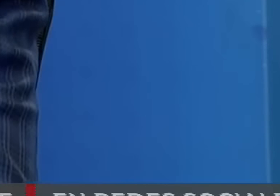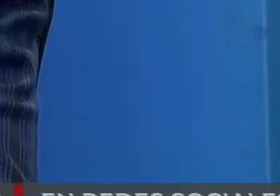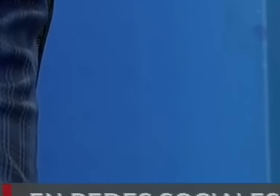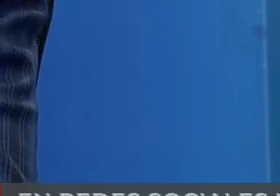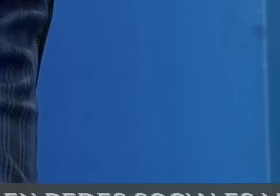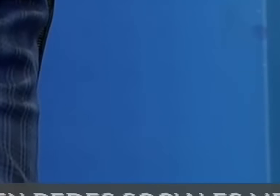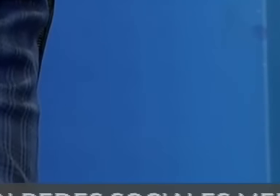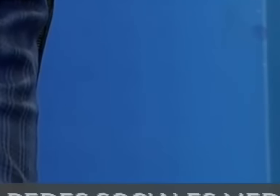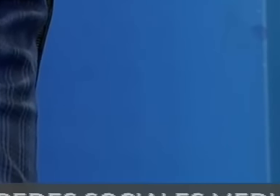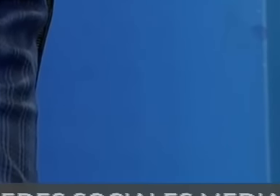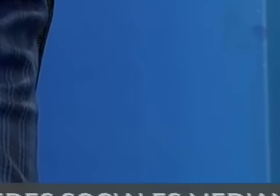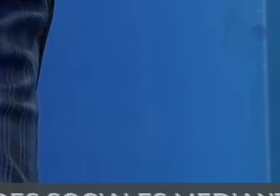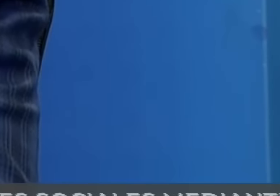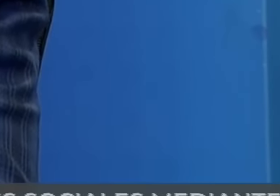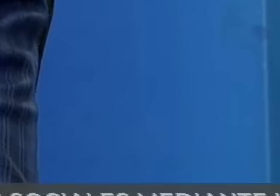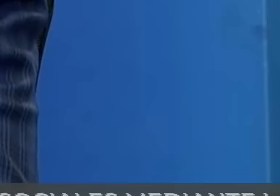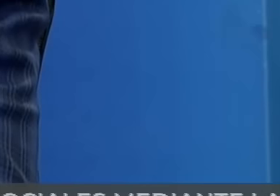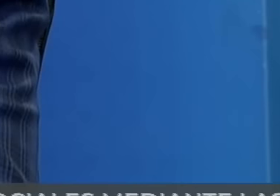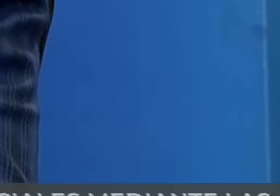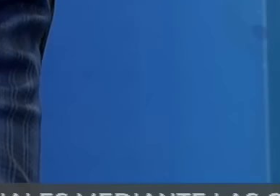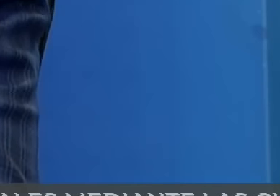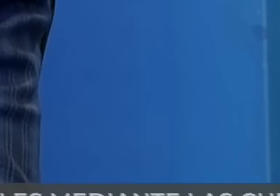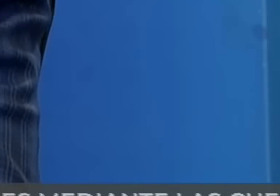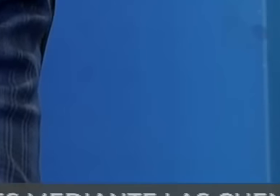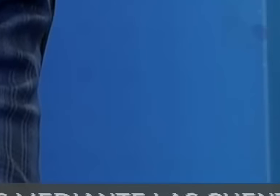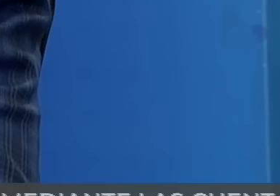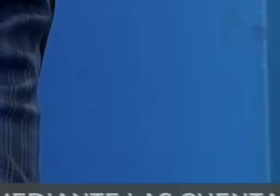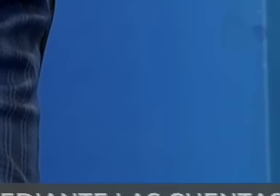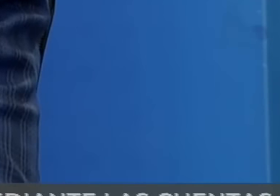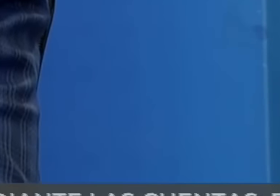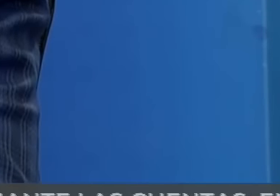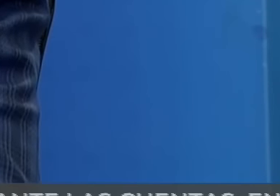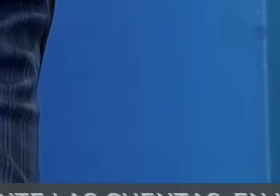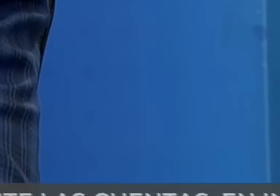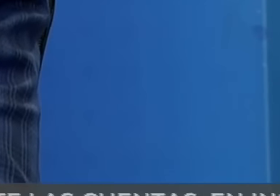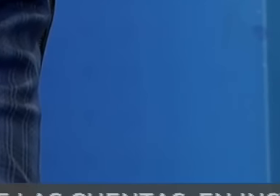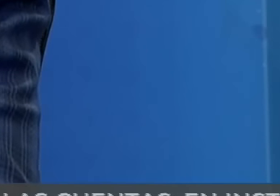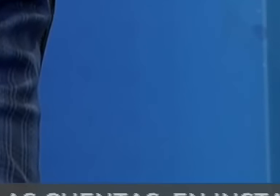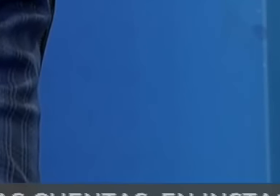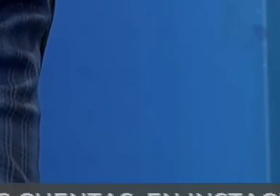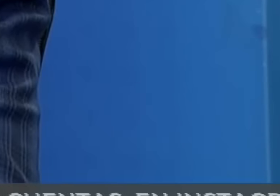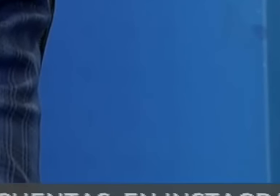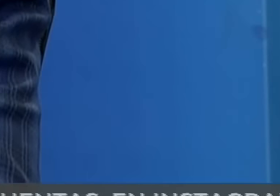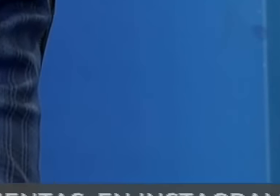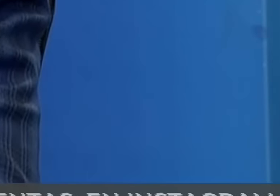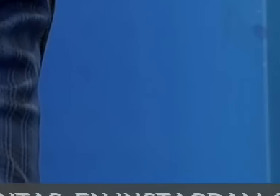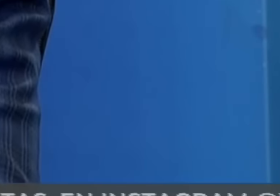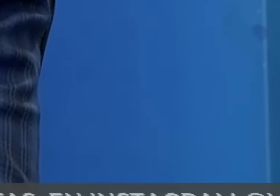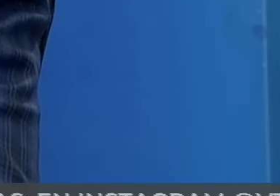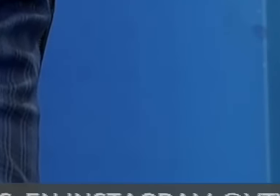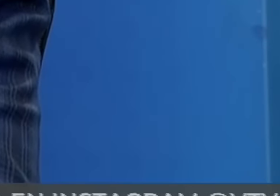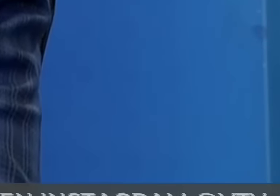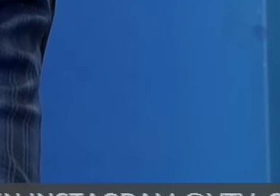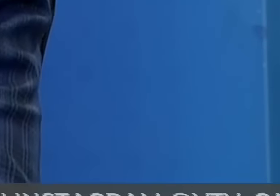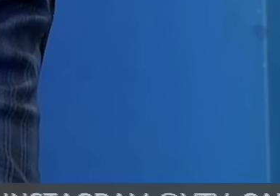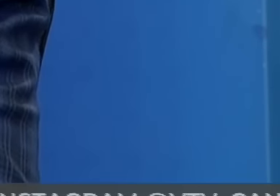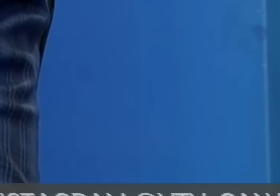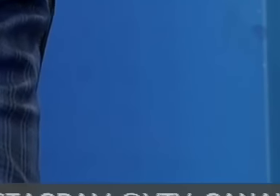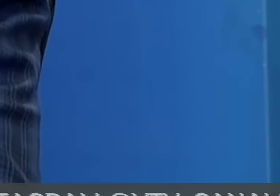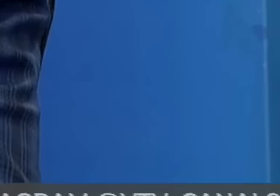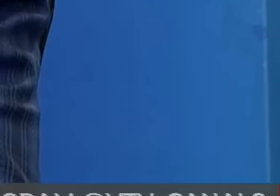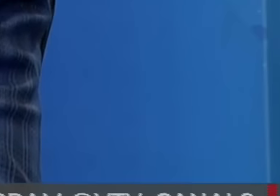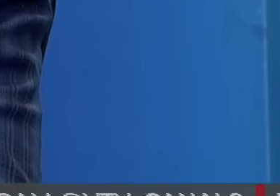nivel definido para la construcción de todas las políticas públicas. Y ese nivel se llama circuito